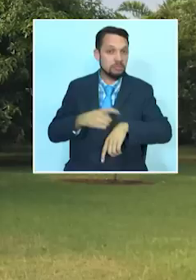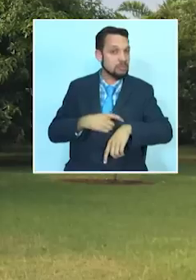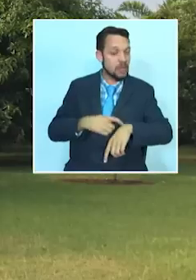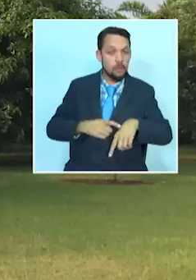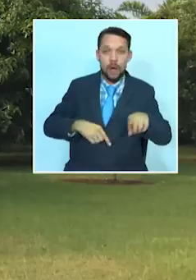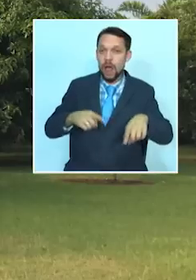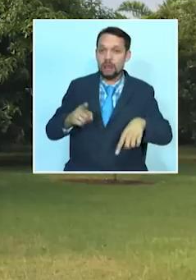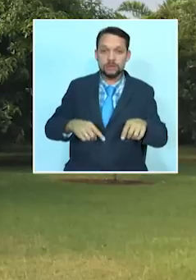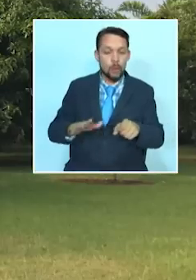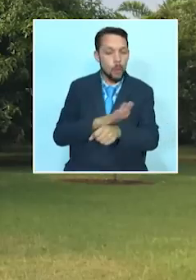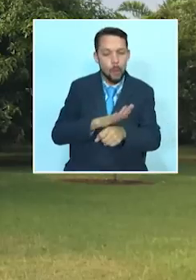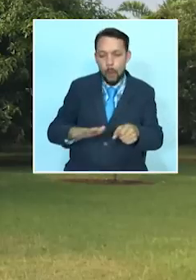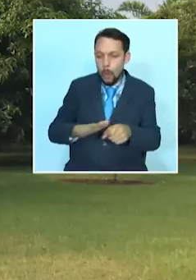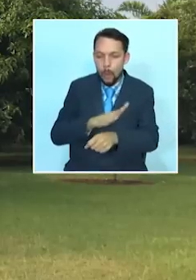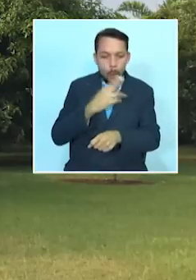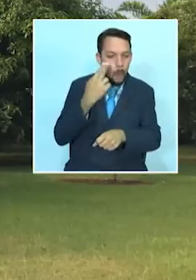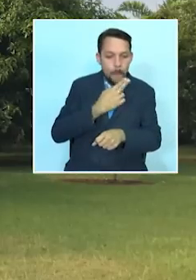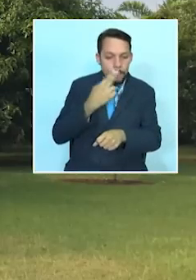profesionales